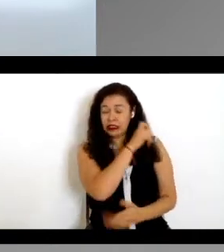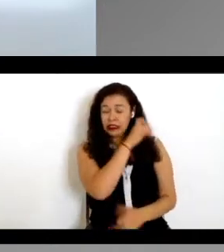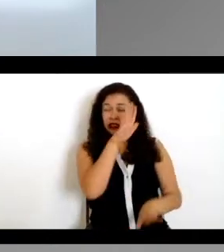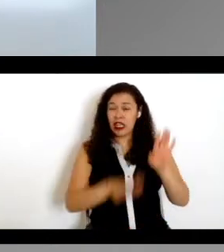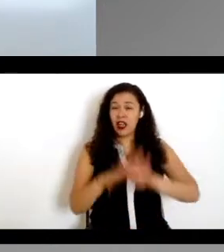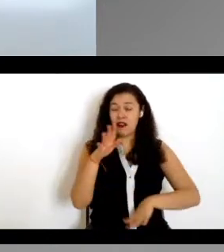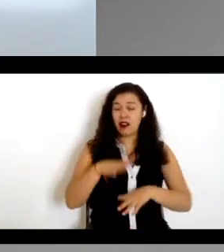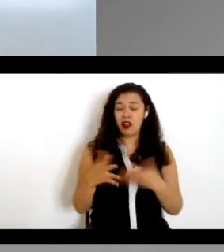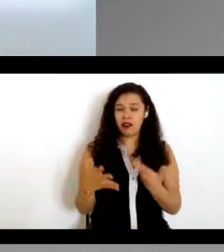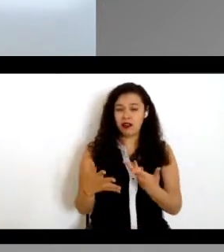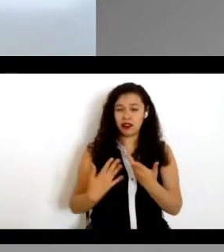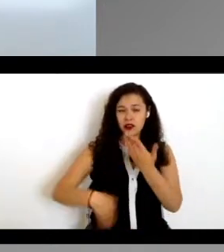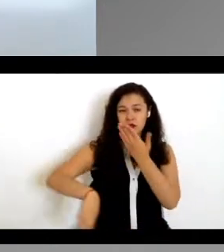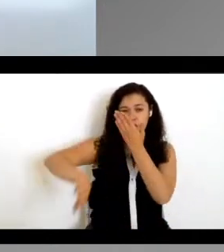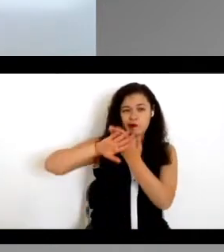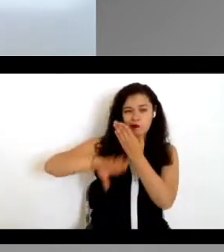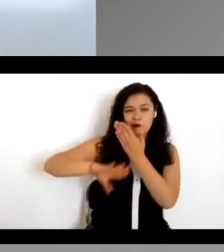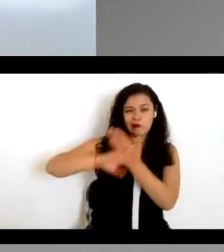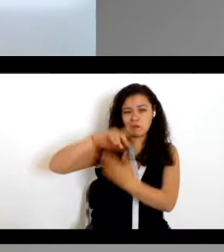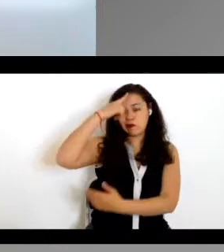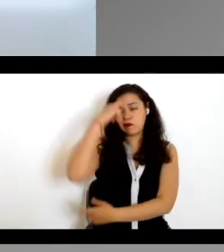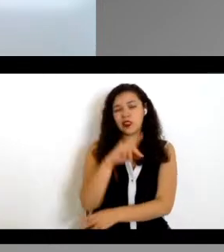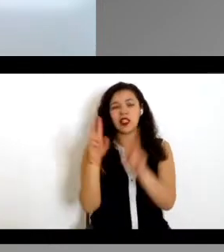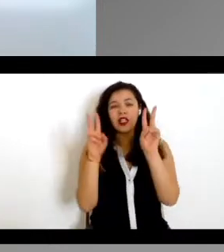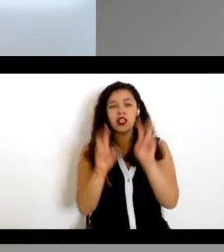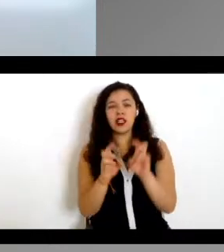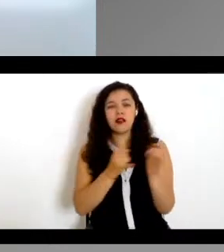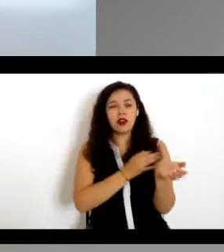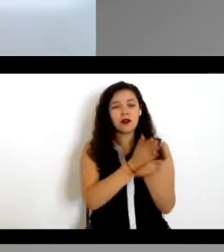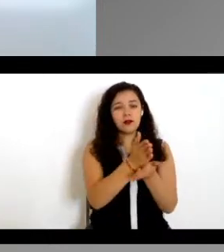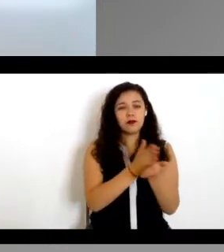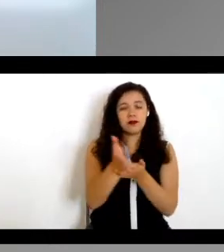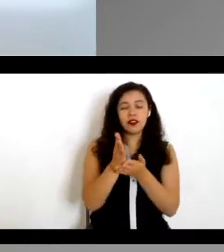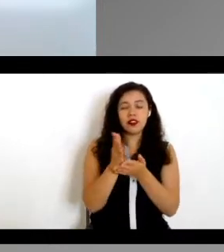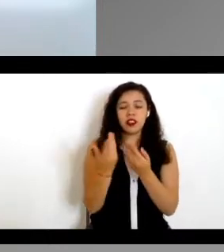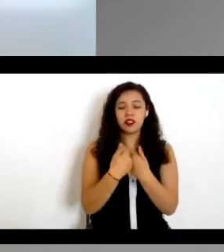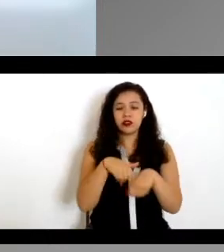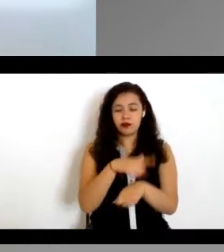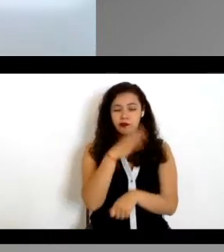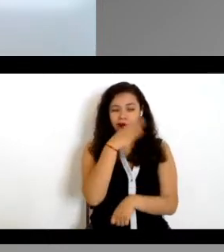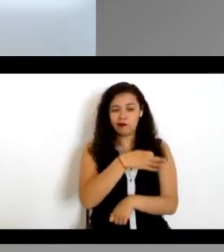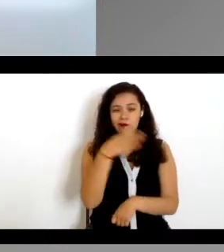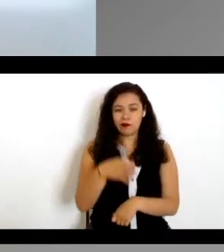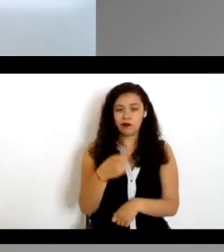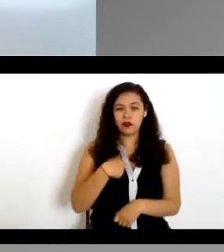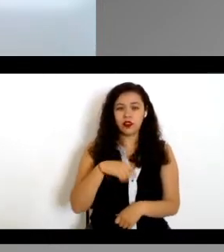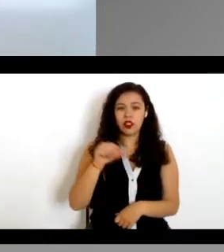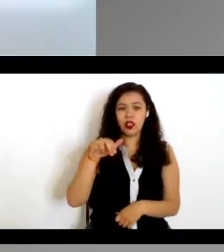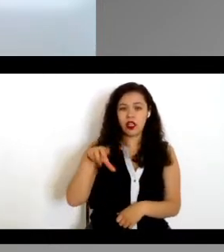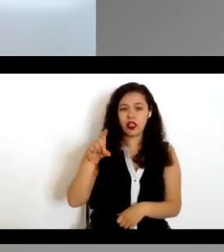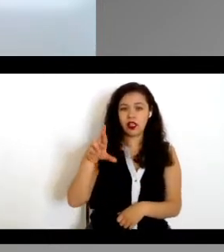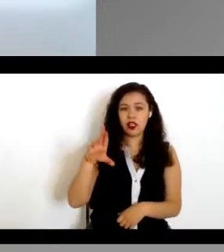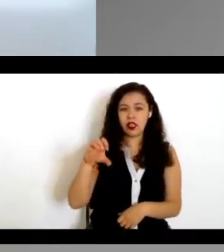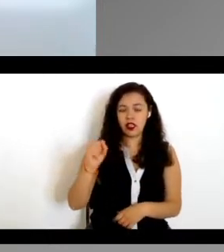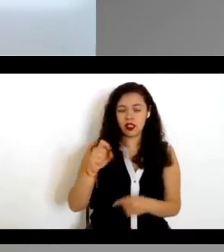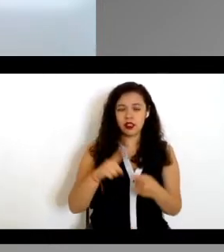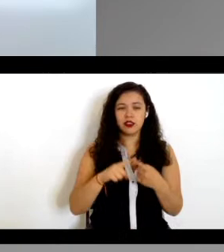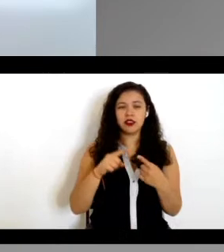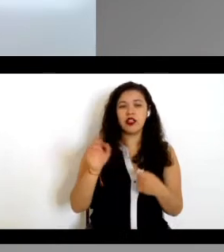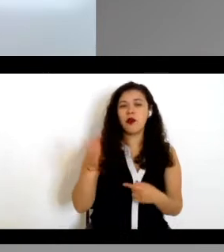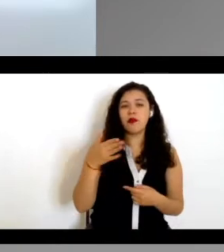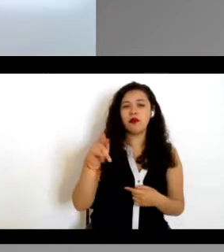en materia de accesibilidad y aceptación social. Yo soy Andrés Moctezuma y represento a La Ventana